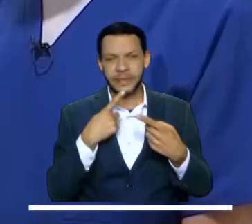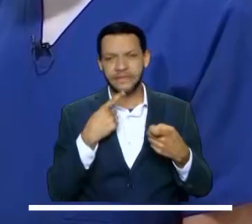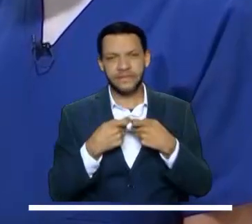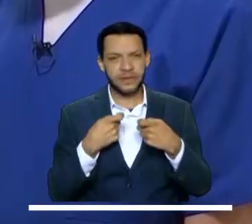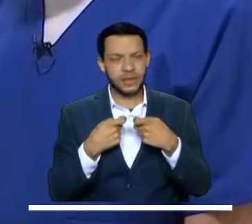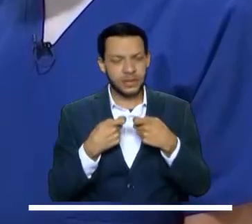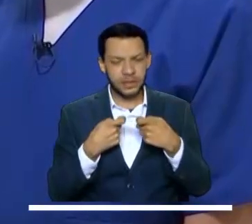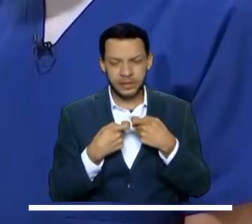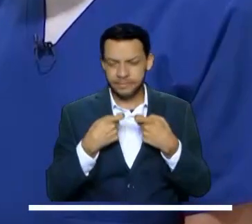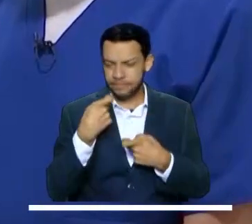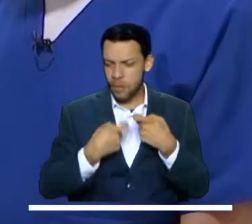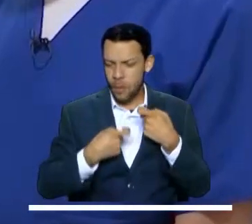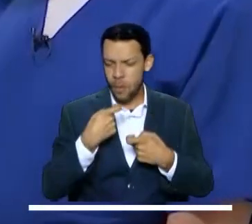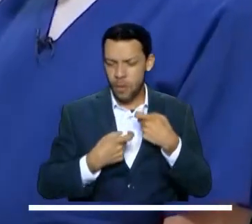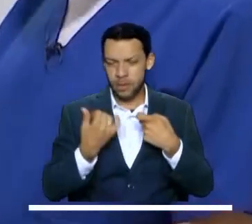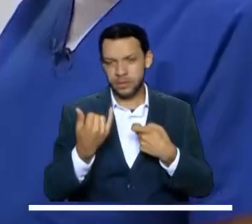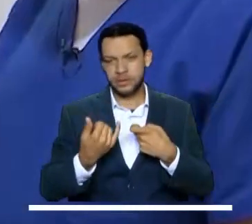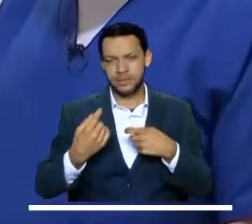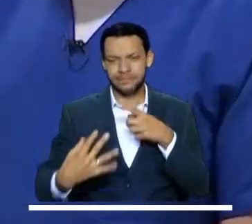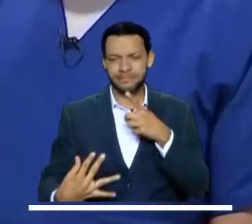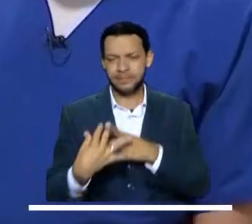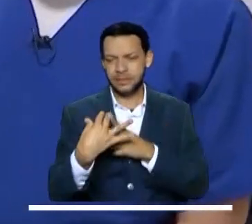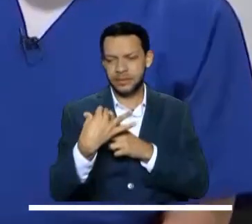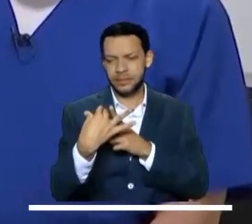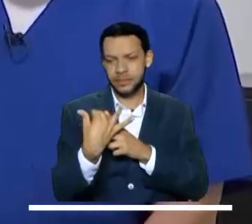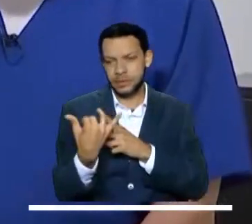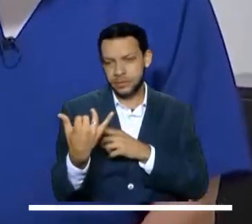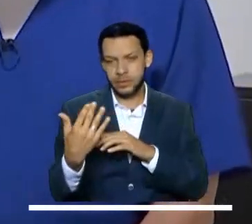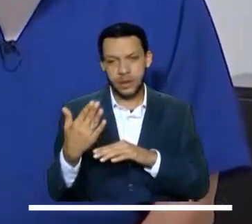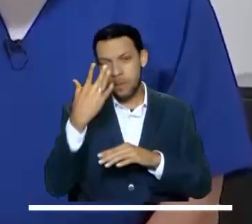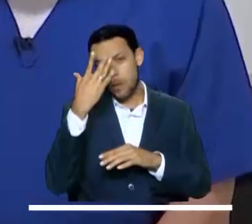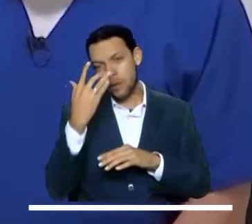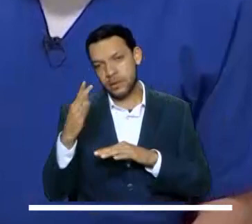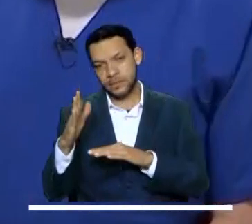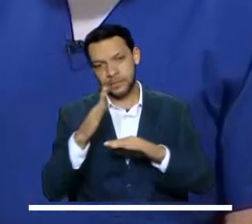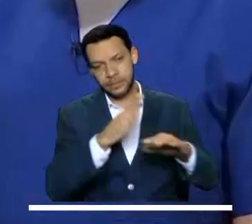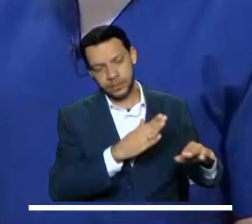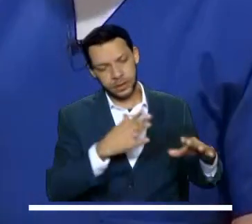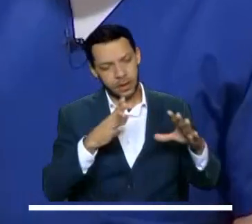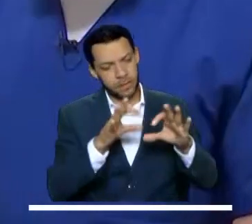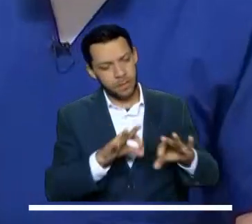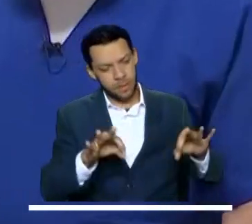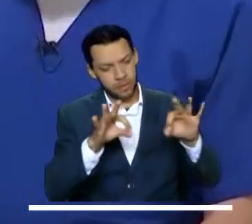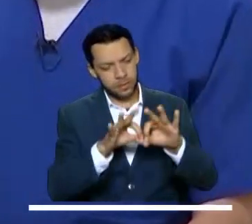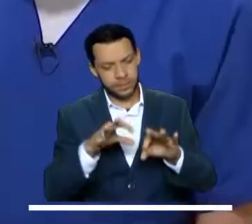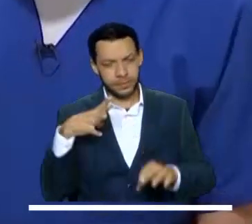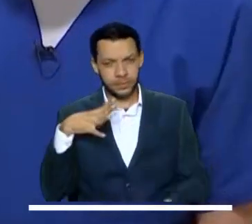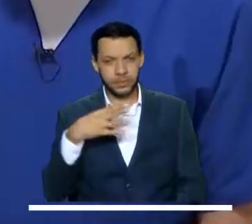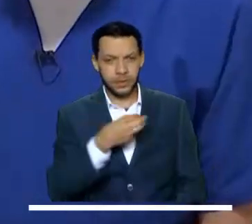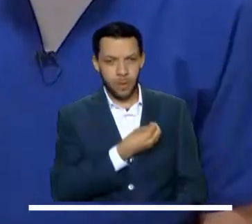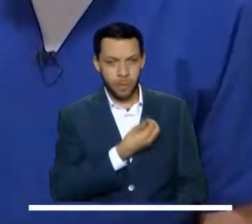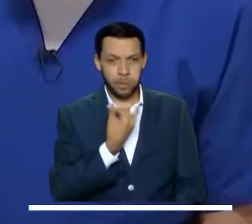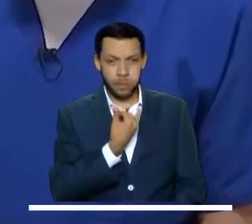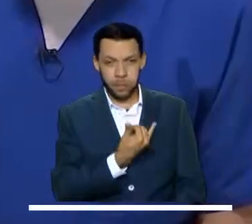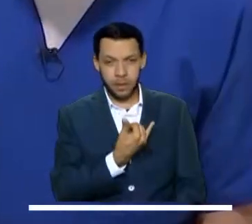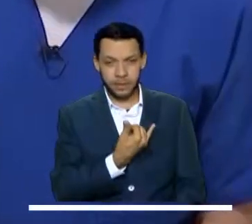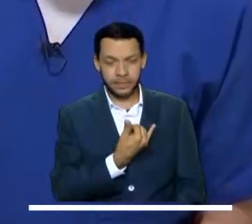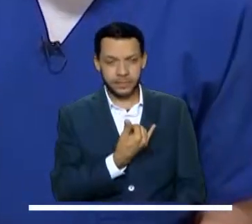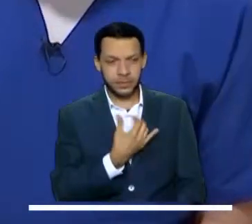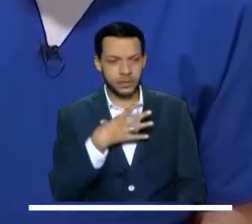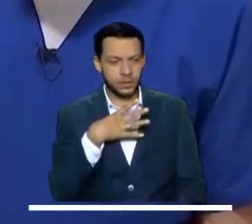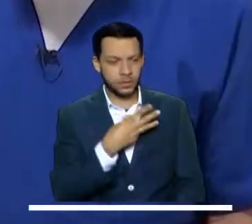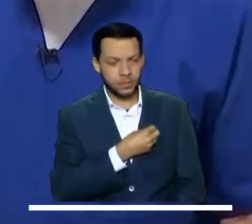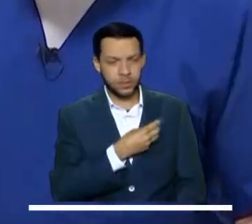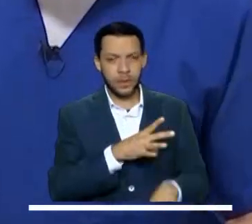más frecuentemente encontradas. Sí, es muy importante porque nosotros con frecuencia, por ser, digamos,